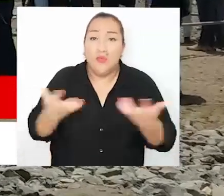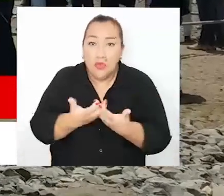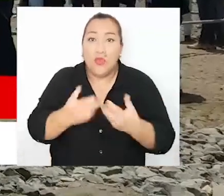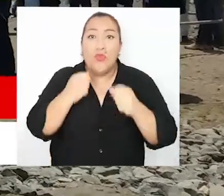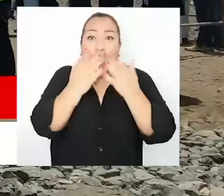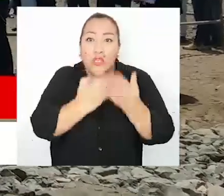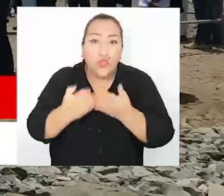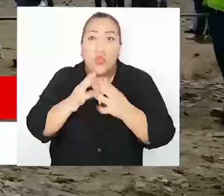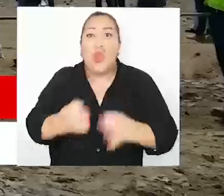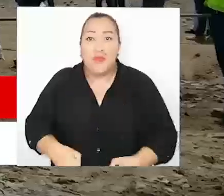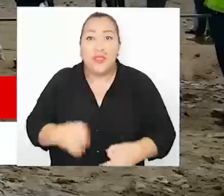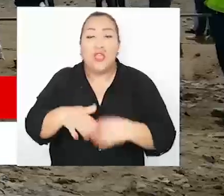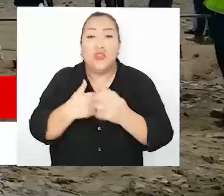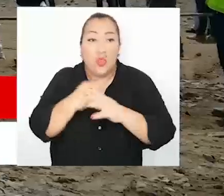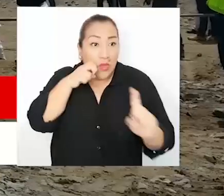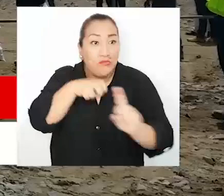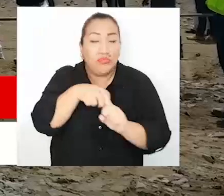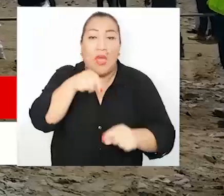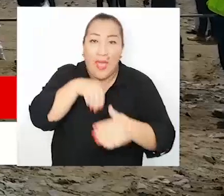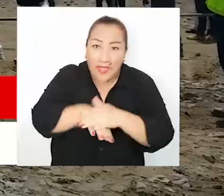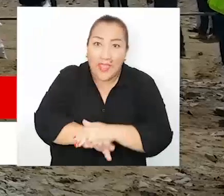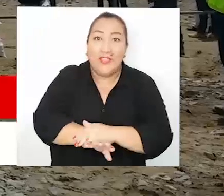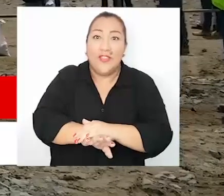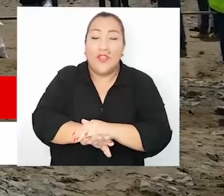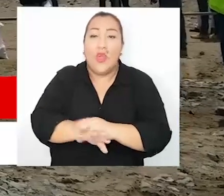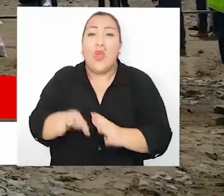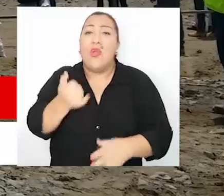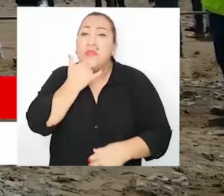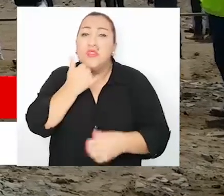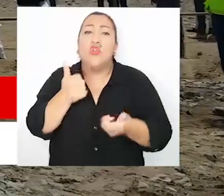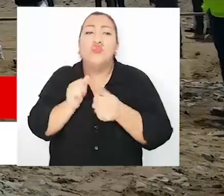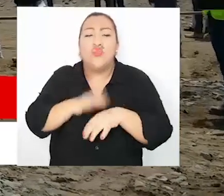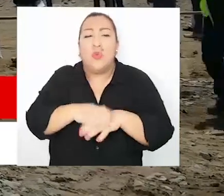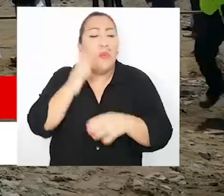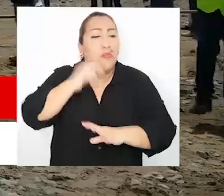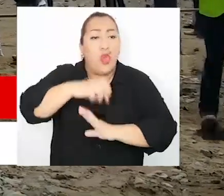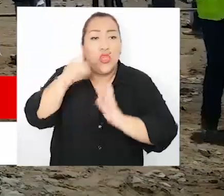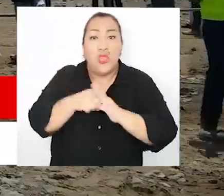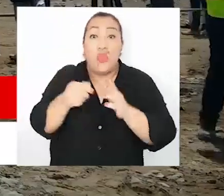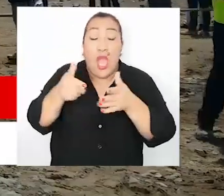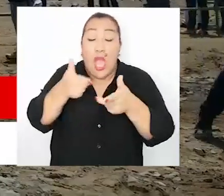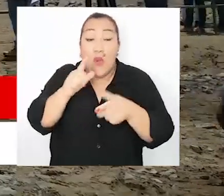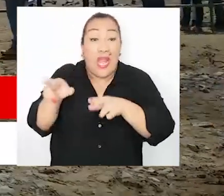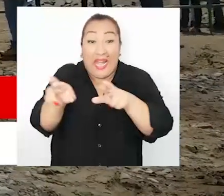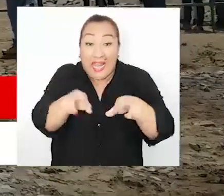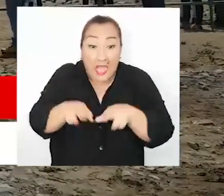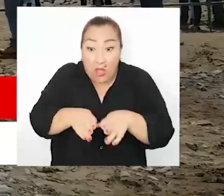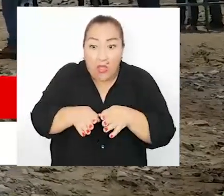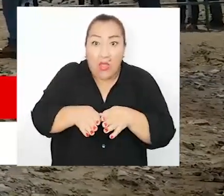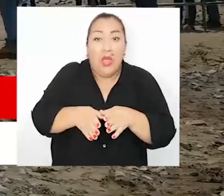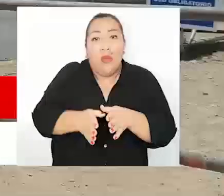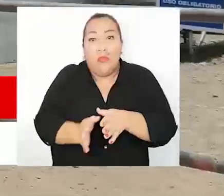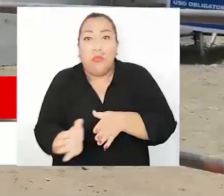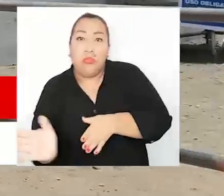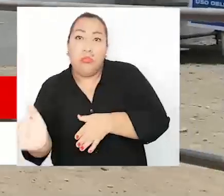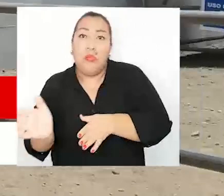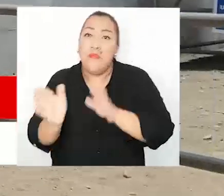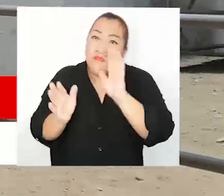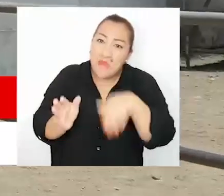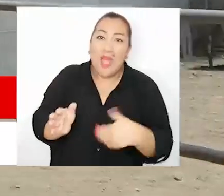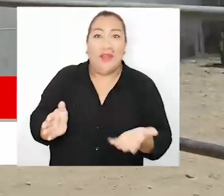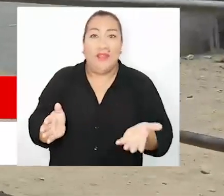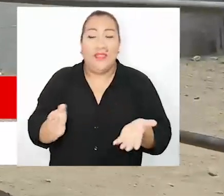la incompatibilidad del estudio con la realidad encontrada en el campo respecto al desplazamiento del cauce del río, ya que